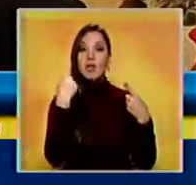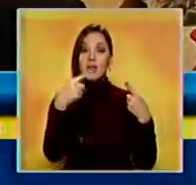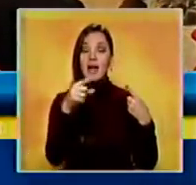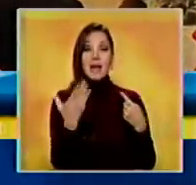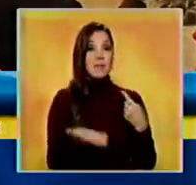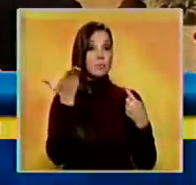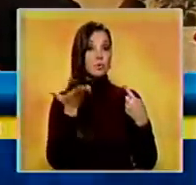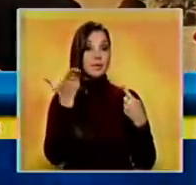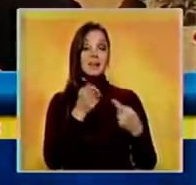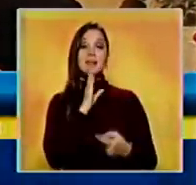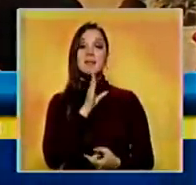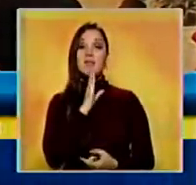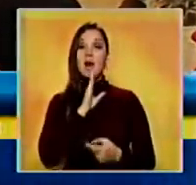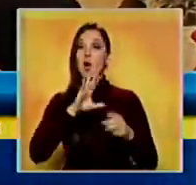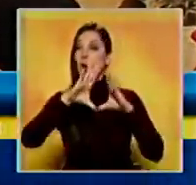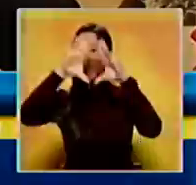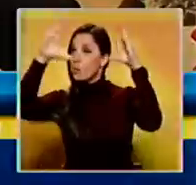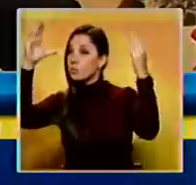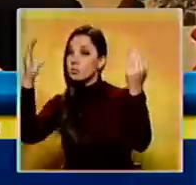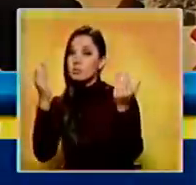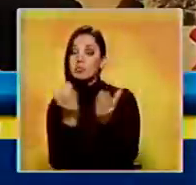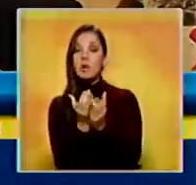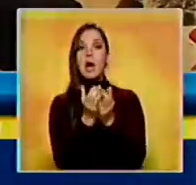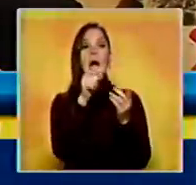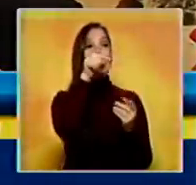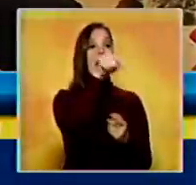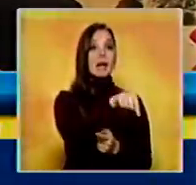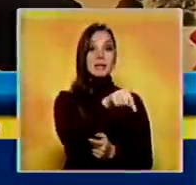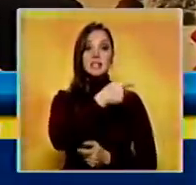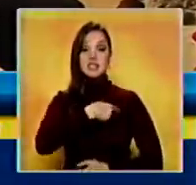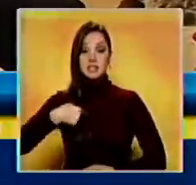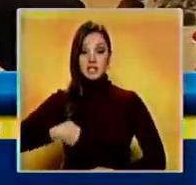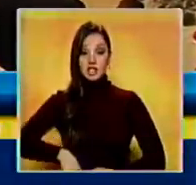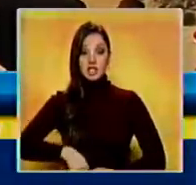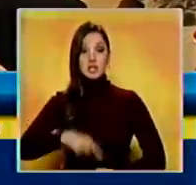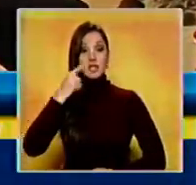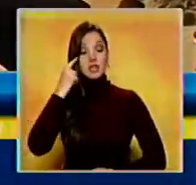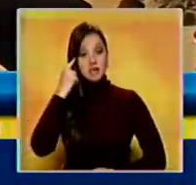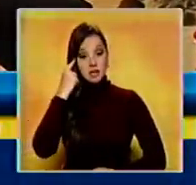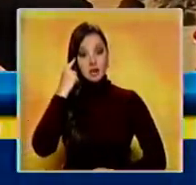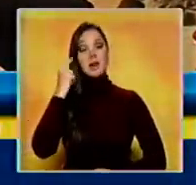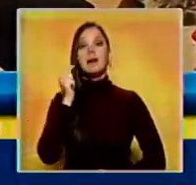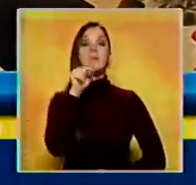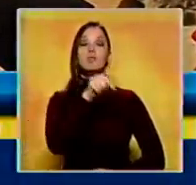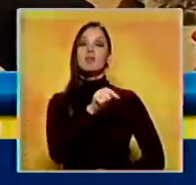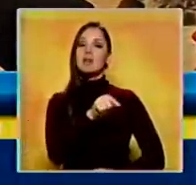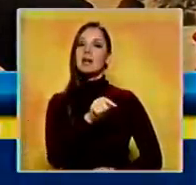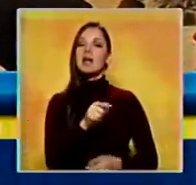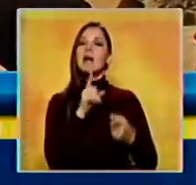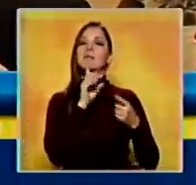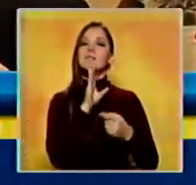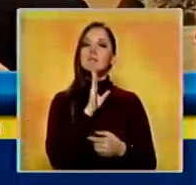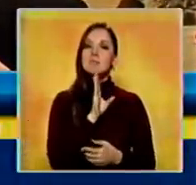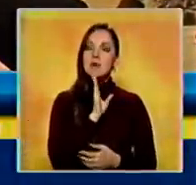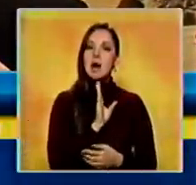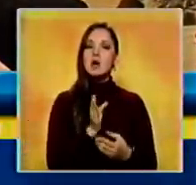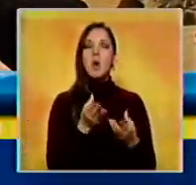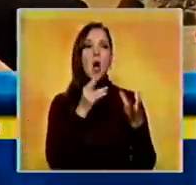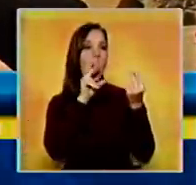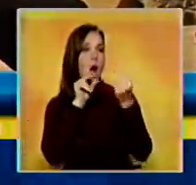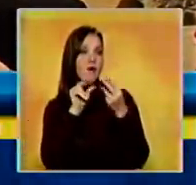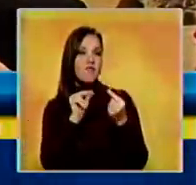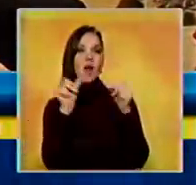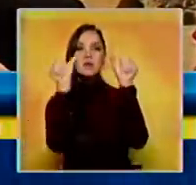existen a nivel mundial. Han estado aquí representados en China, están precisamente en parte el esquema financiero, el esquema de soporte de